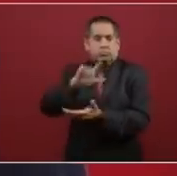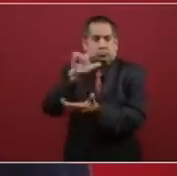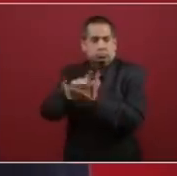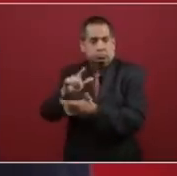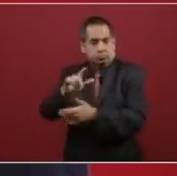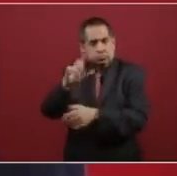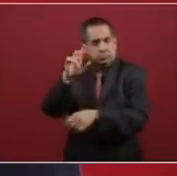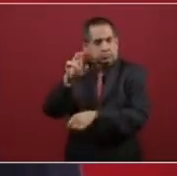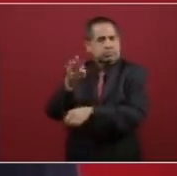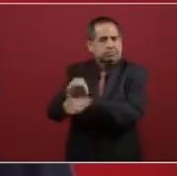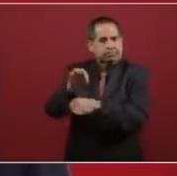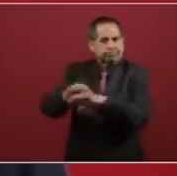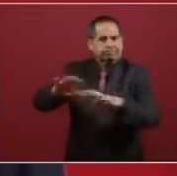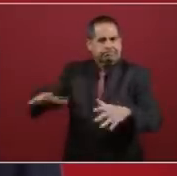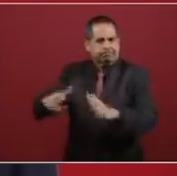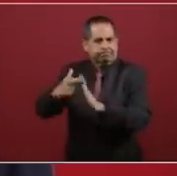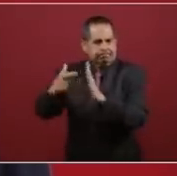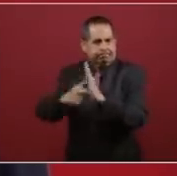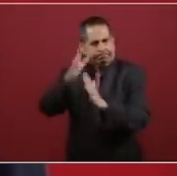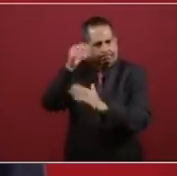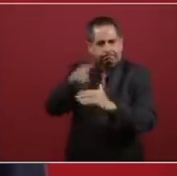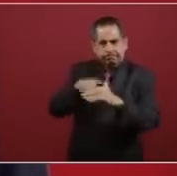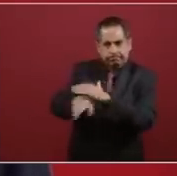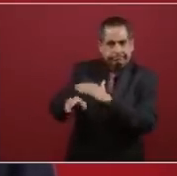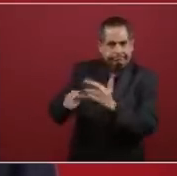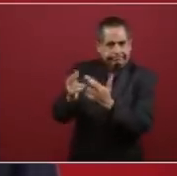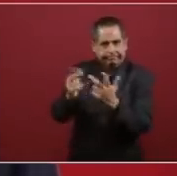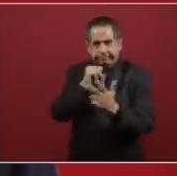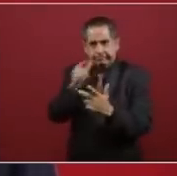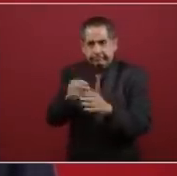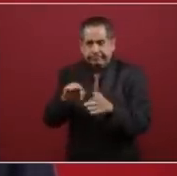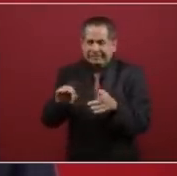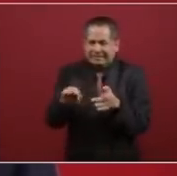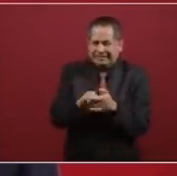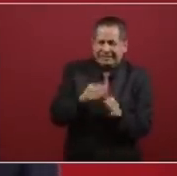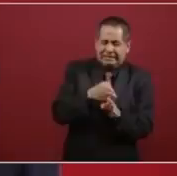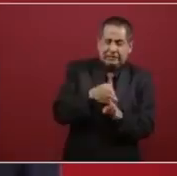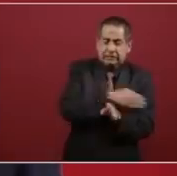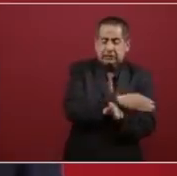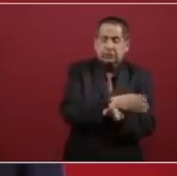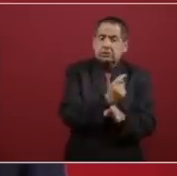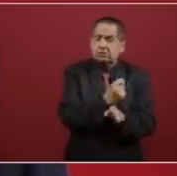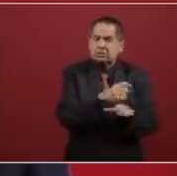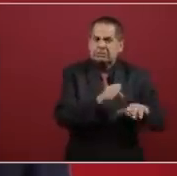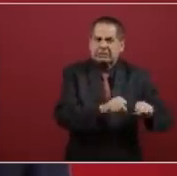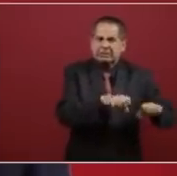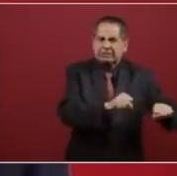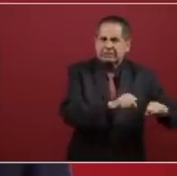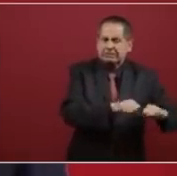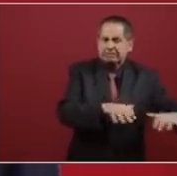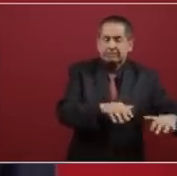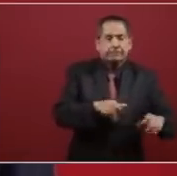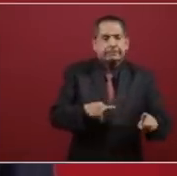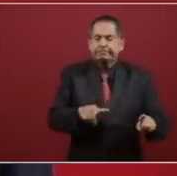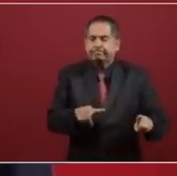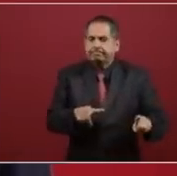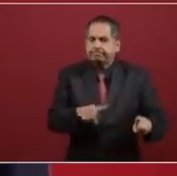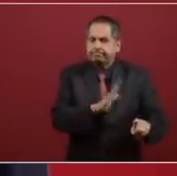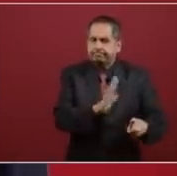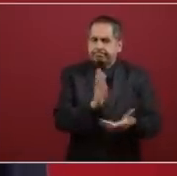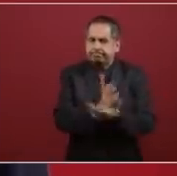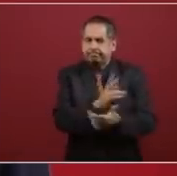de un lugar donde hay una recarga de los acuíferos, en una